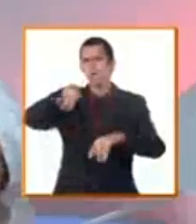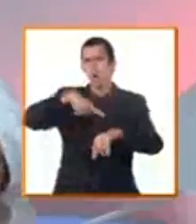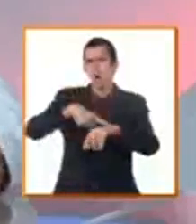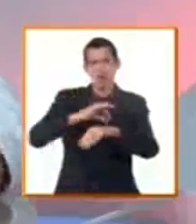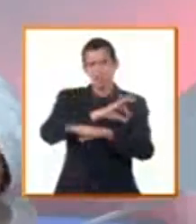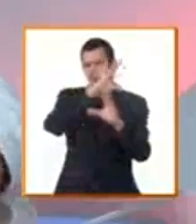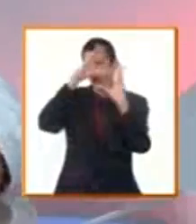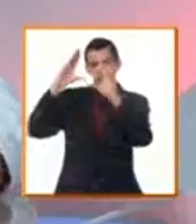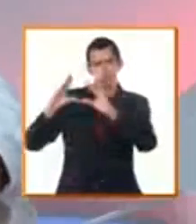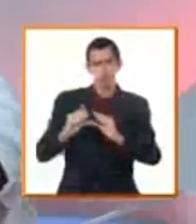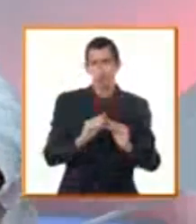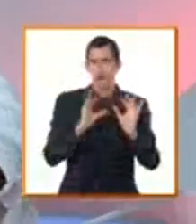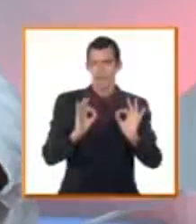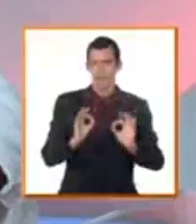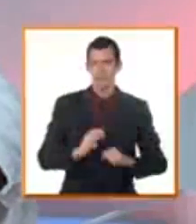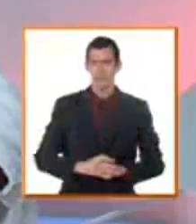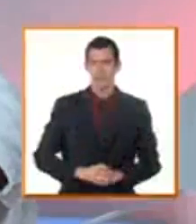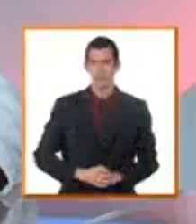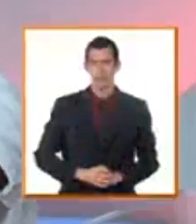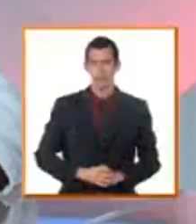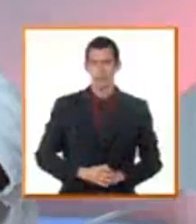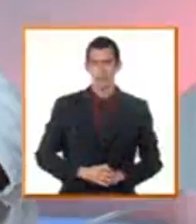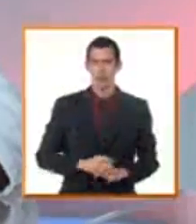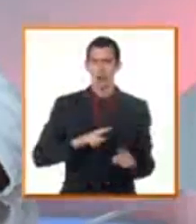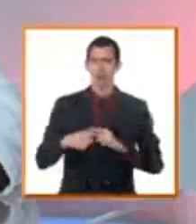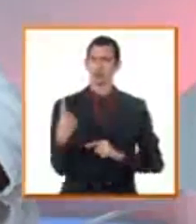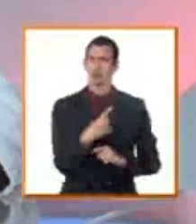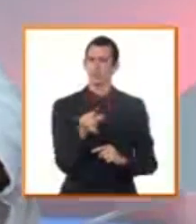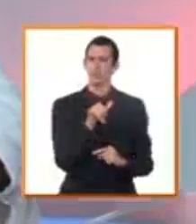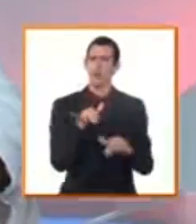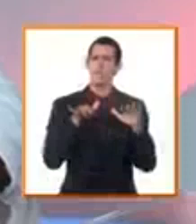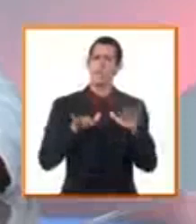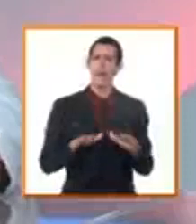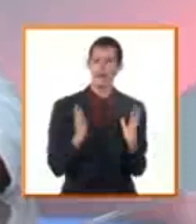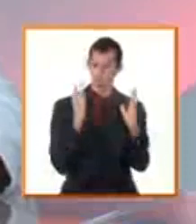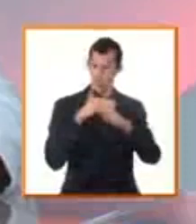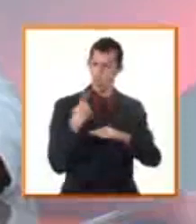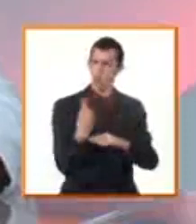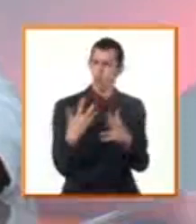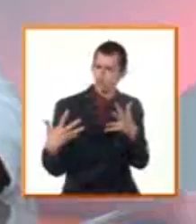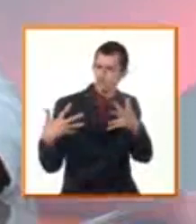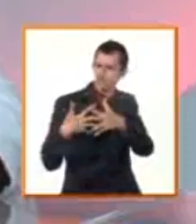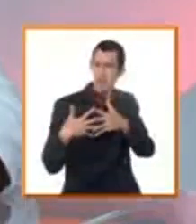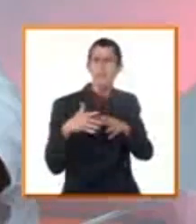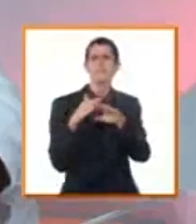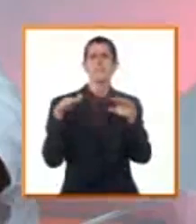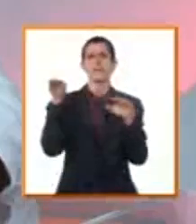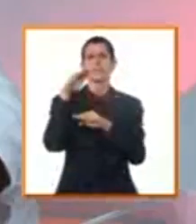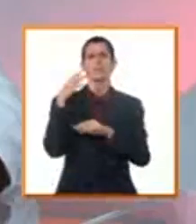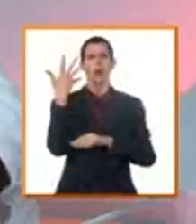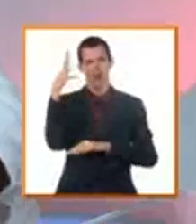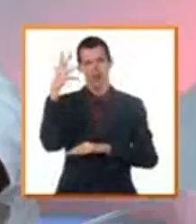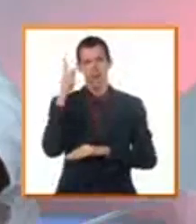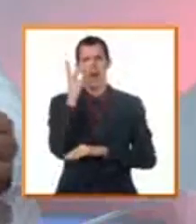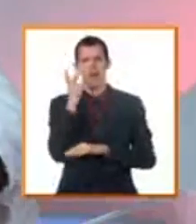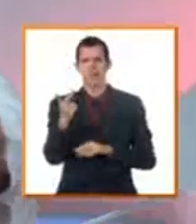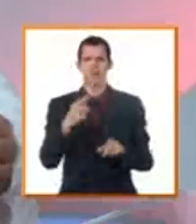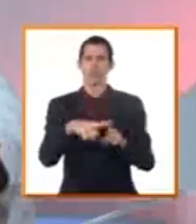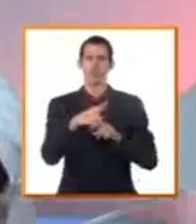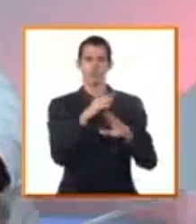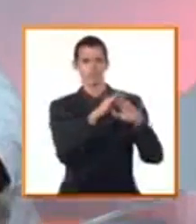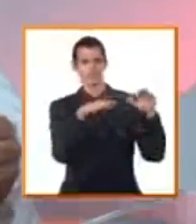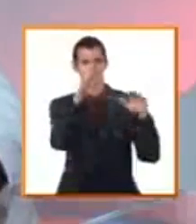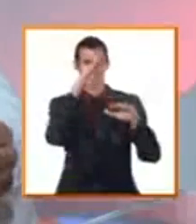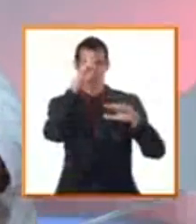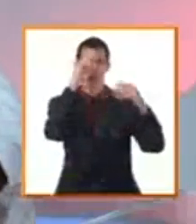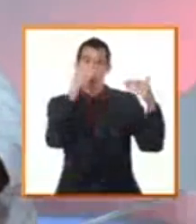el elemento de la preparación. También con el Ministerio de Turismo, con el Ministerio de Transporte, con el MINSAT, por mencionar los más principales dentro de